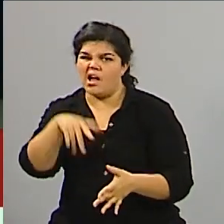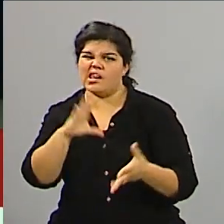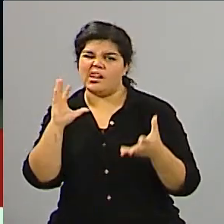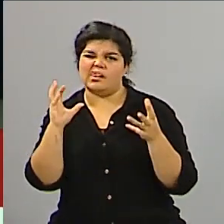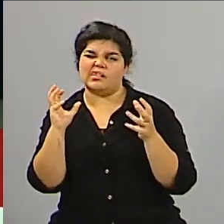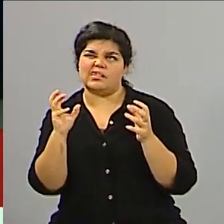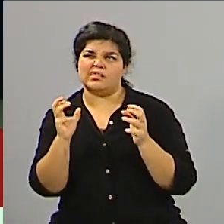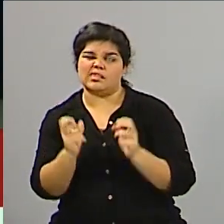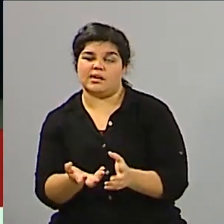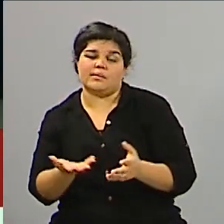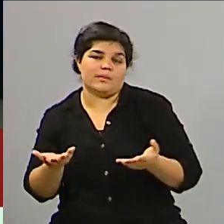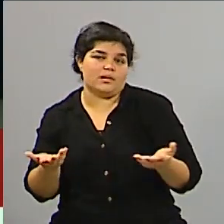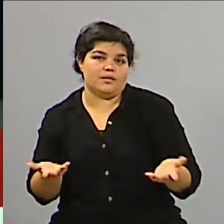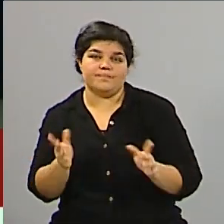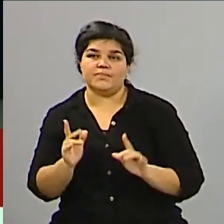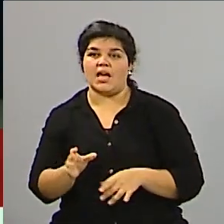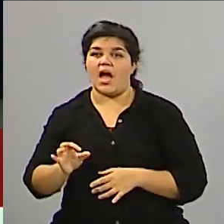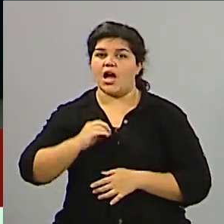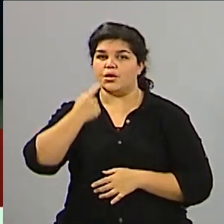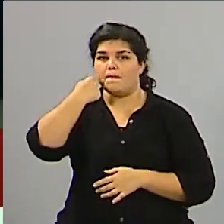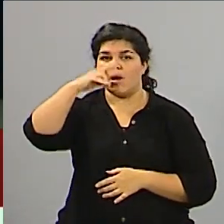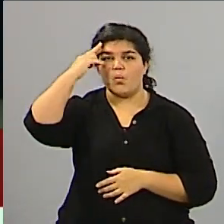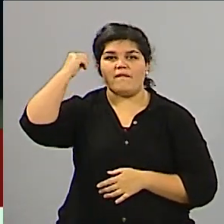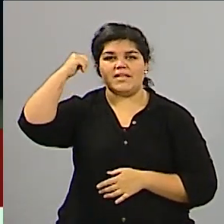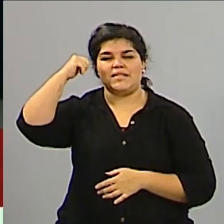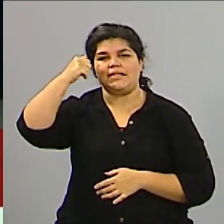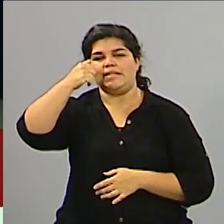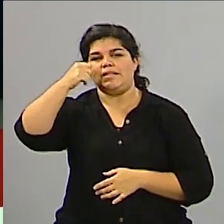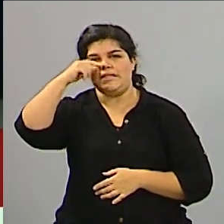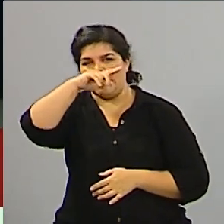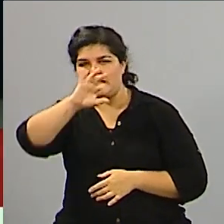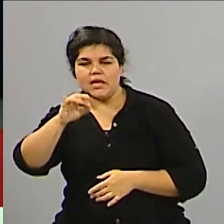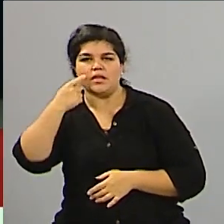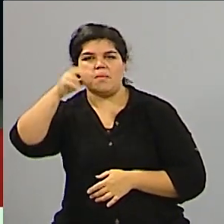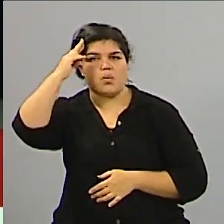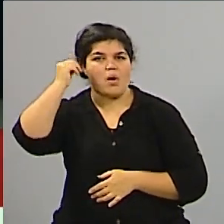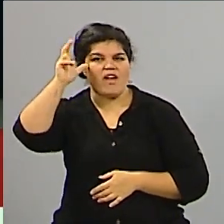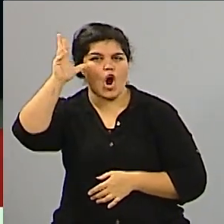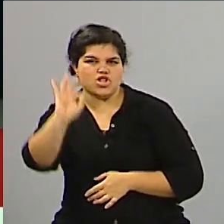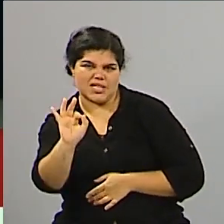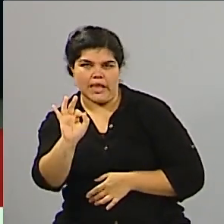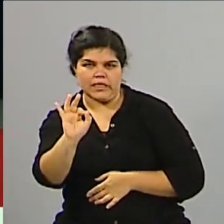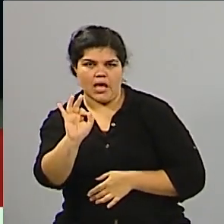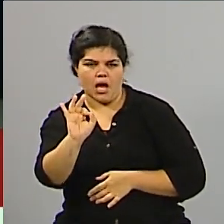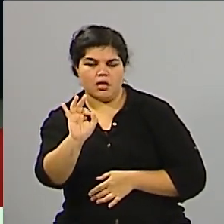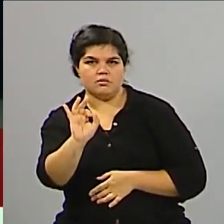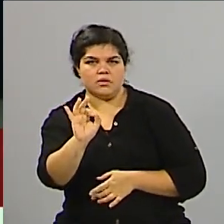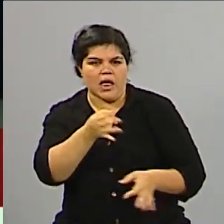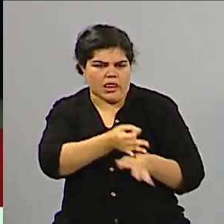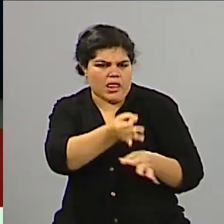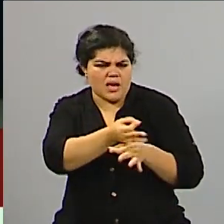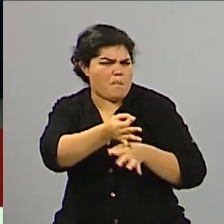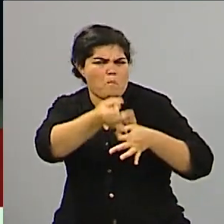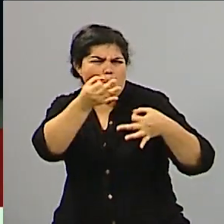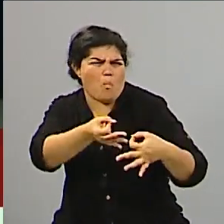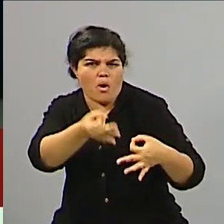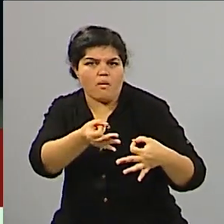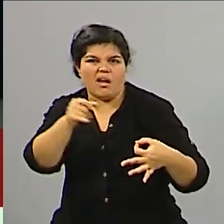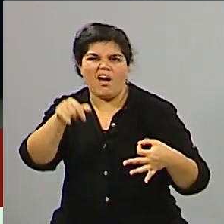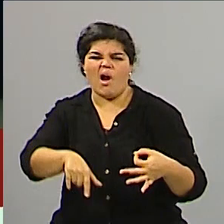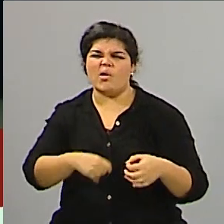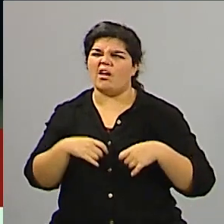panorama del análisis que tiene usted y la percepción de lo que es la ciudad de Mendoza. La pregunta ahora es, ¿cuáles son esos puntos